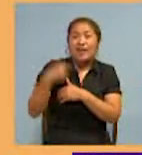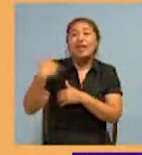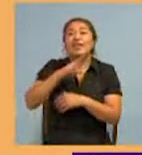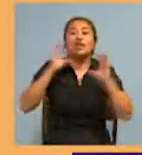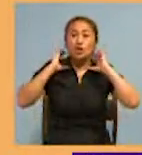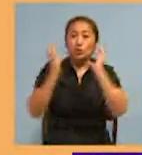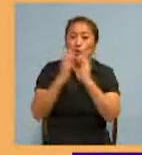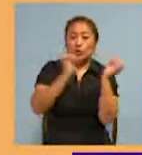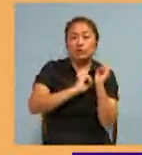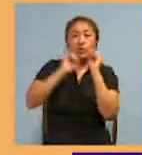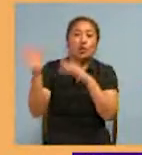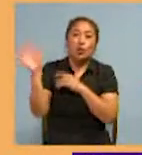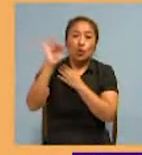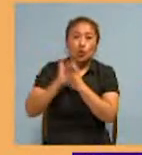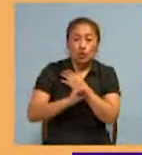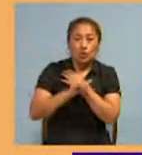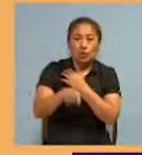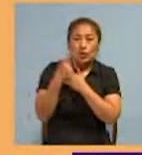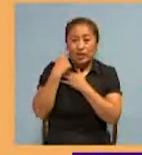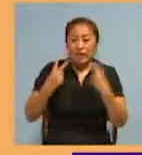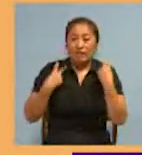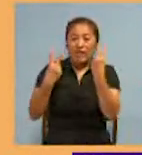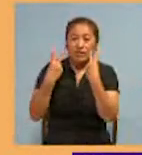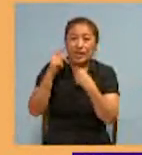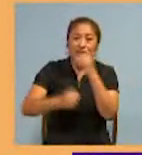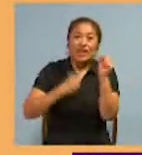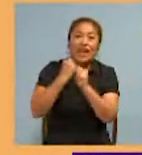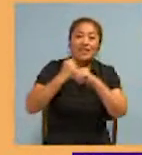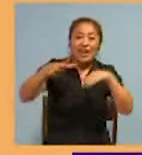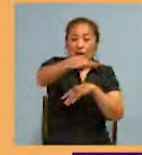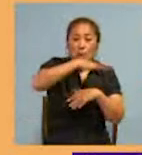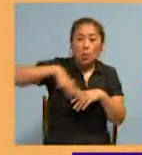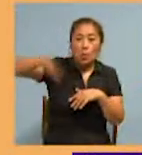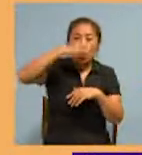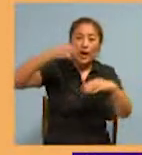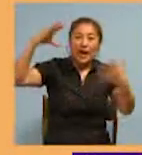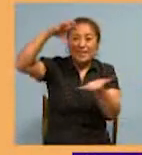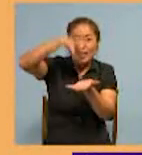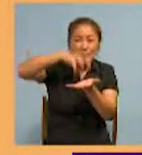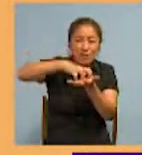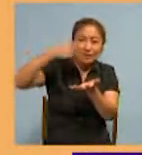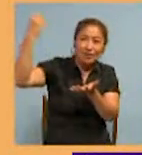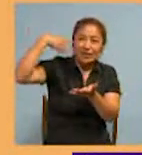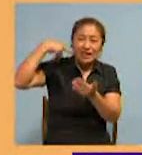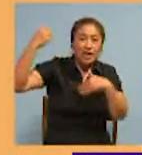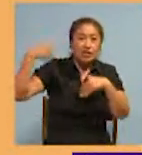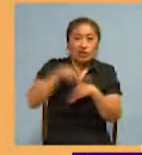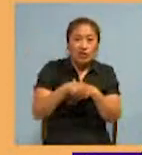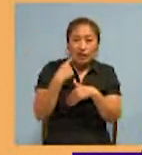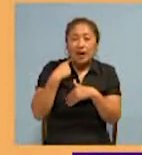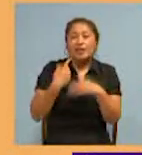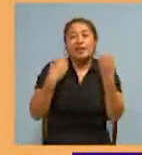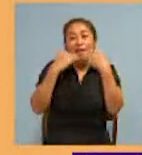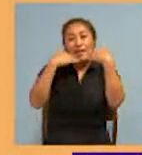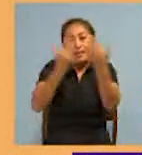digamos los trasladamos en forma diaria en esto es reconocimiento y el agradecimiento también este a lo directivo de vialidad pero fundamentalmente a los